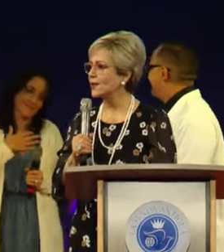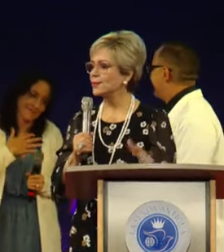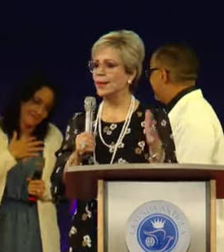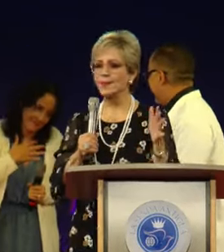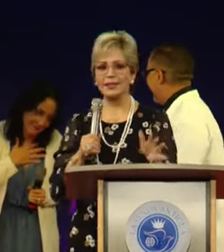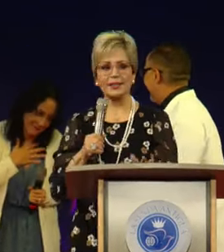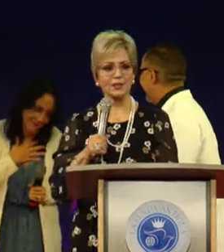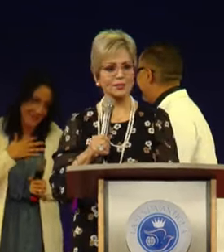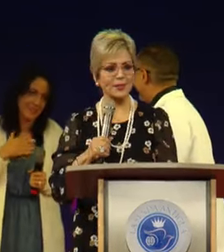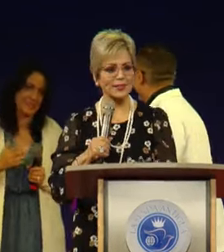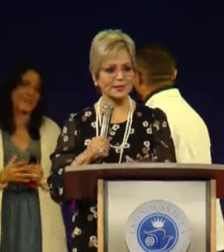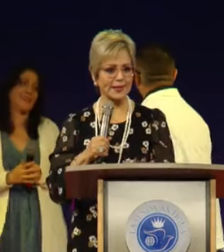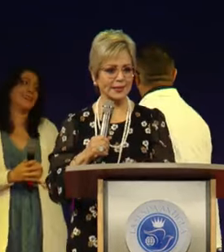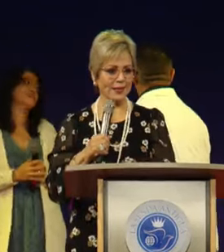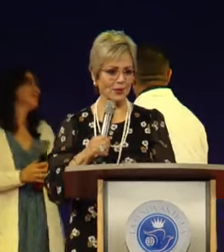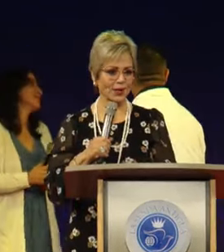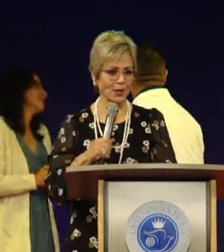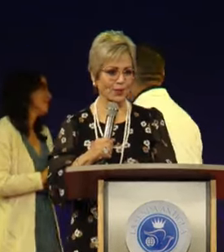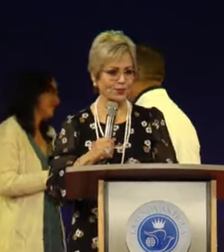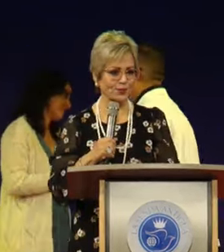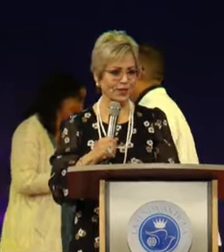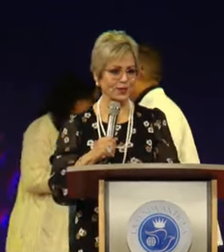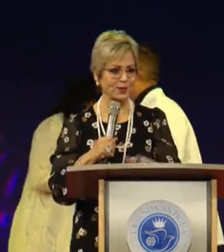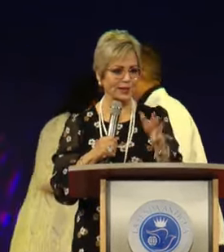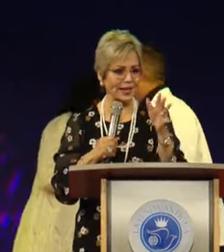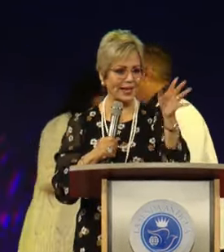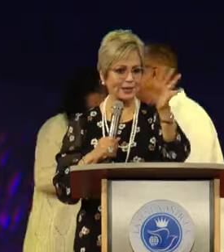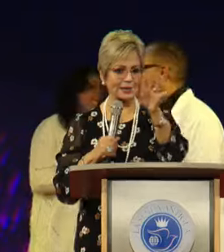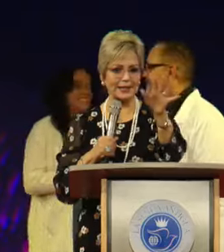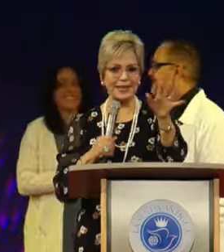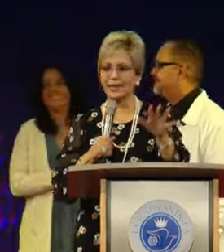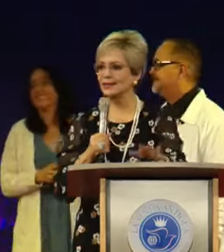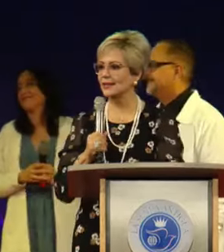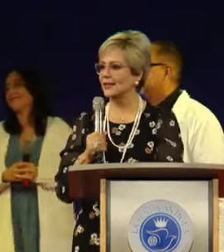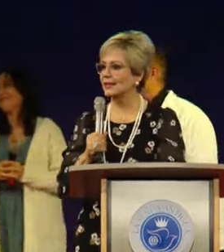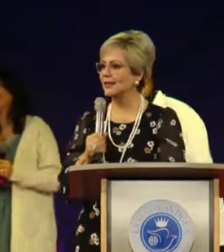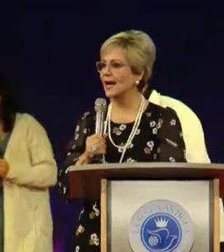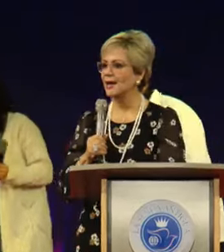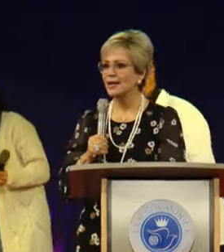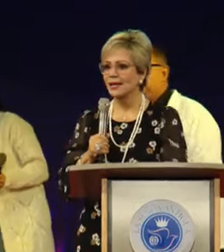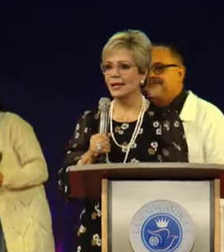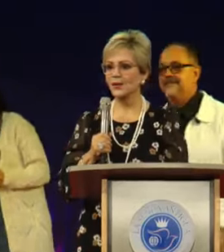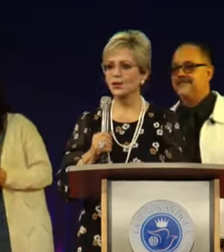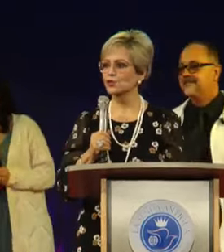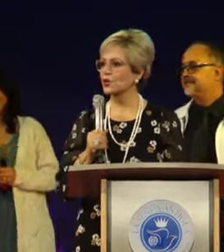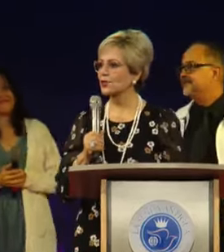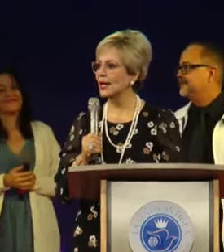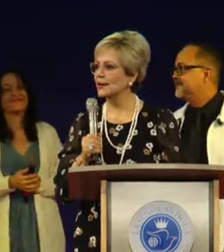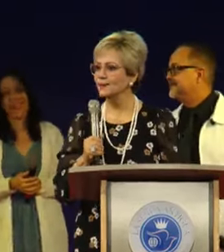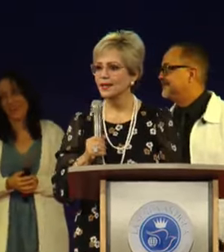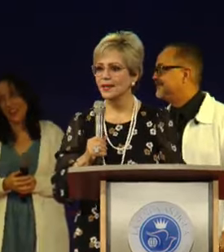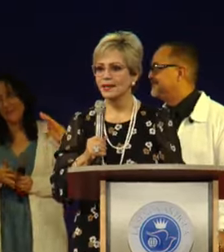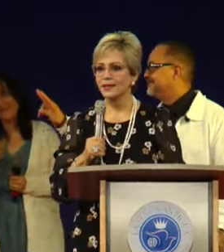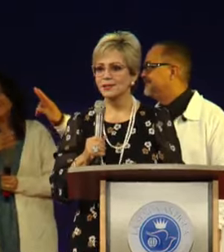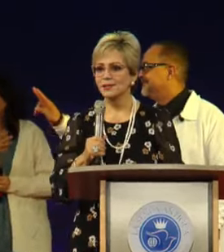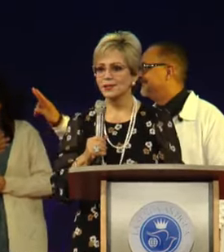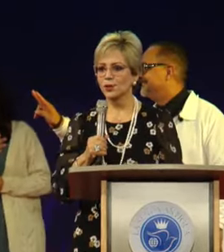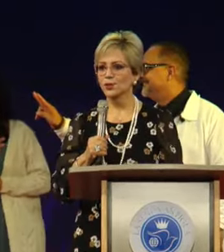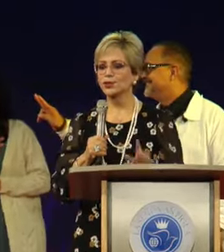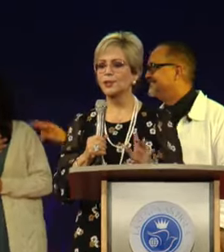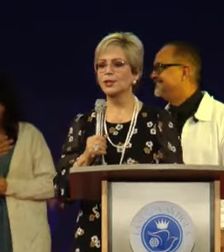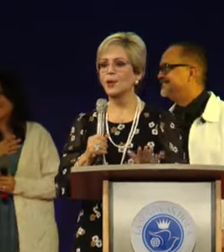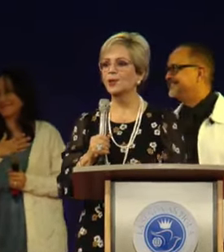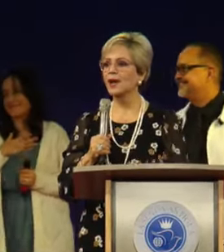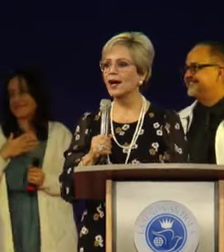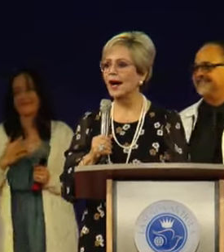bendígalo. Bienvenidos, Betsy, qué bueno, Porfirio, Milagro, tanta gente linda que hoy nos honran. Lo